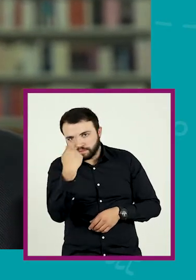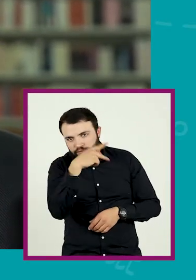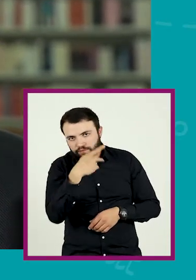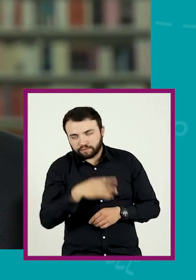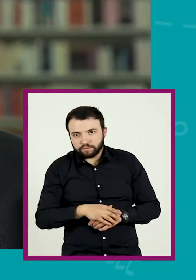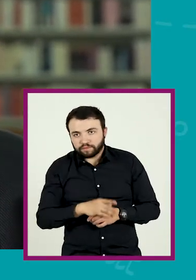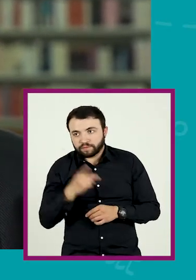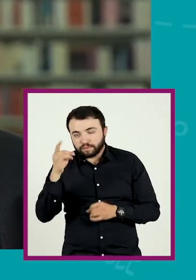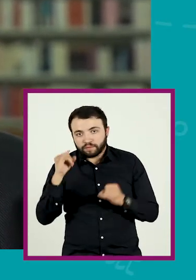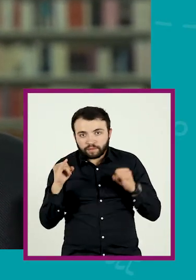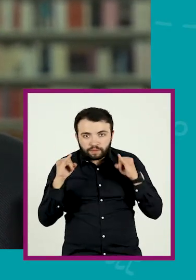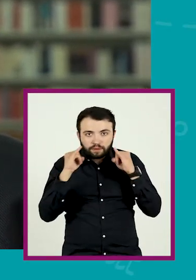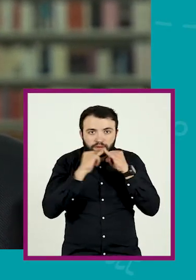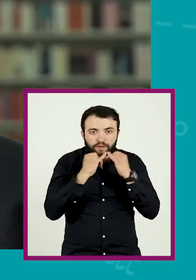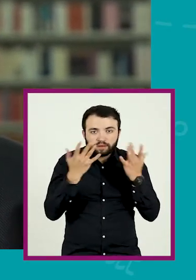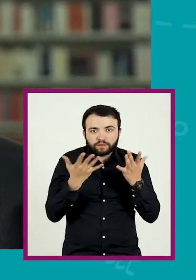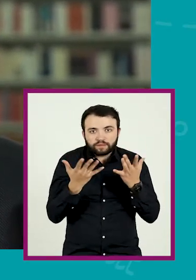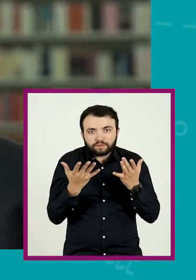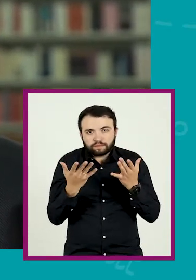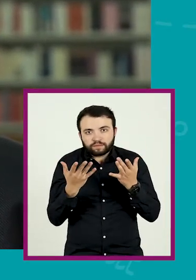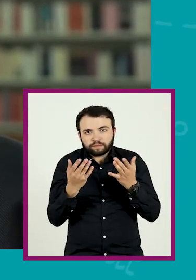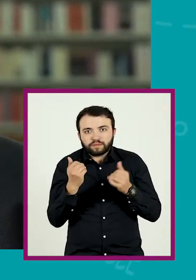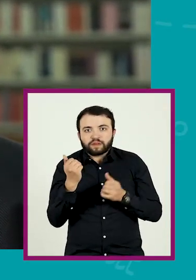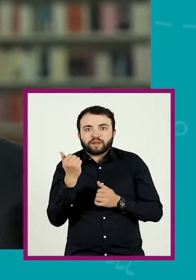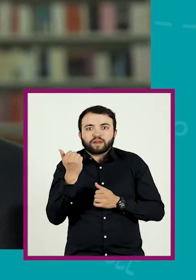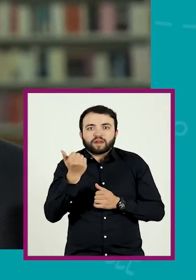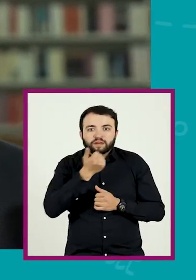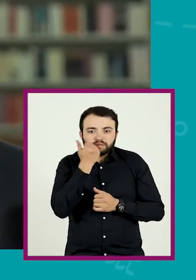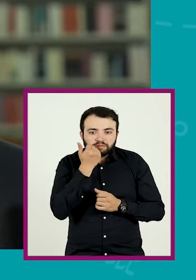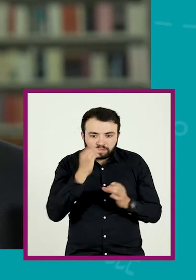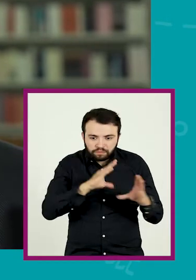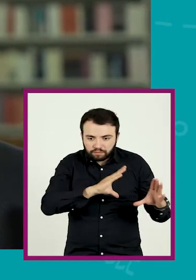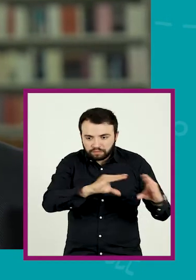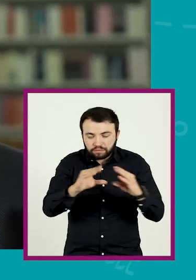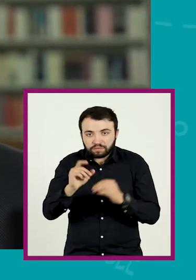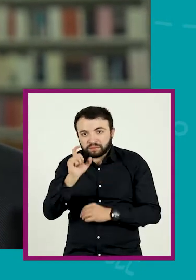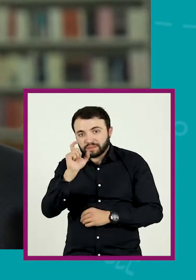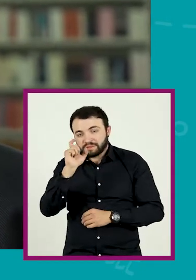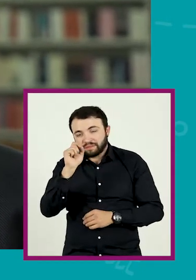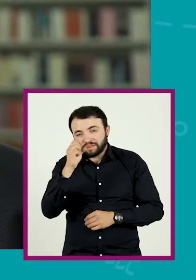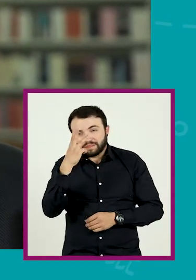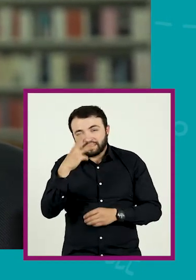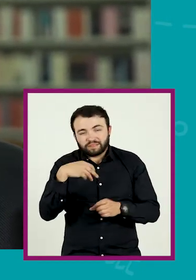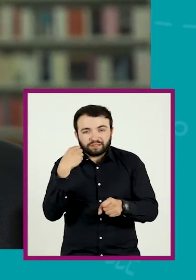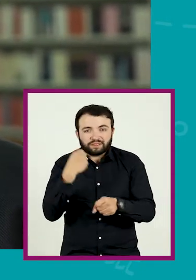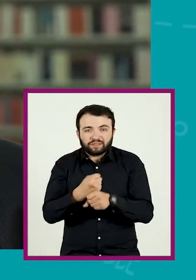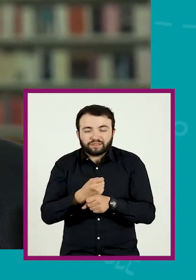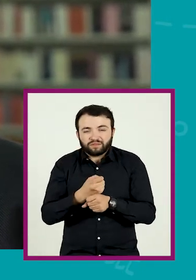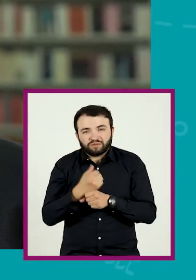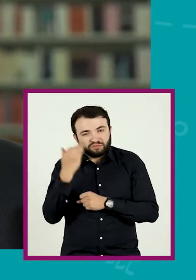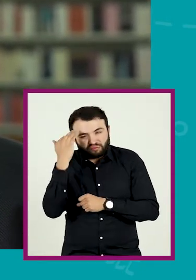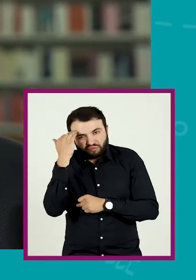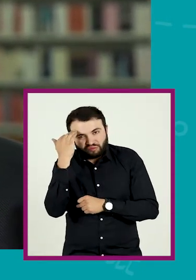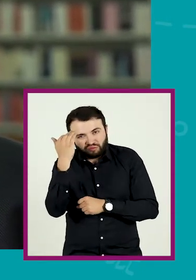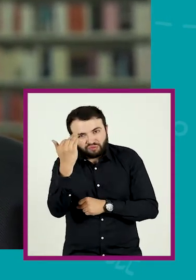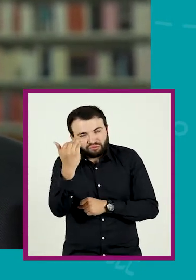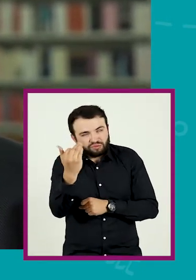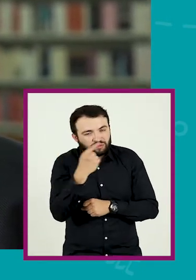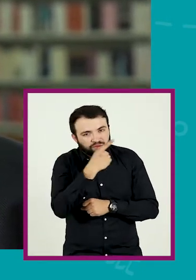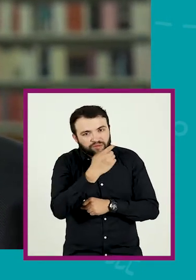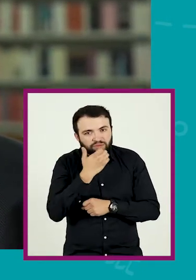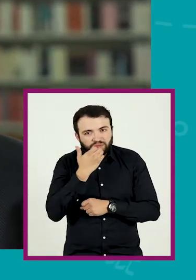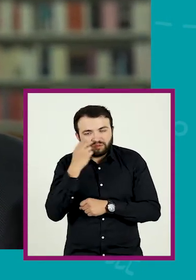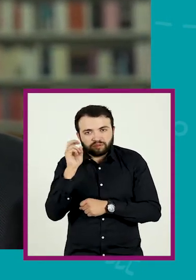de México, institución donde imparte clases a partir de 23 años atrás, ¿no? Tiene 23 años